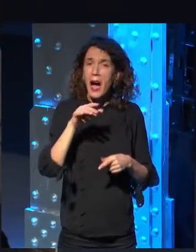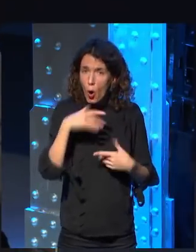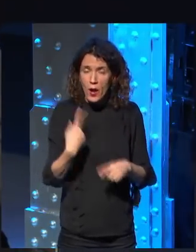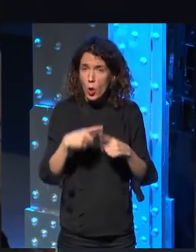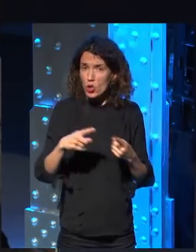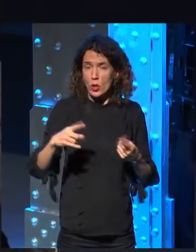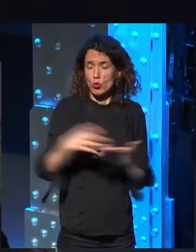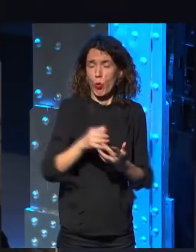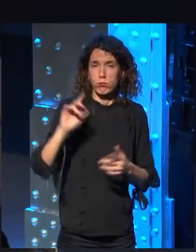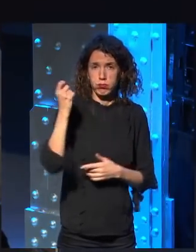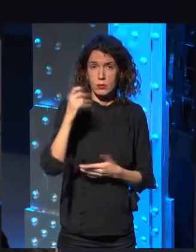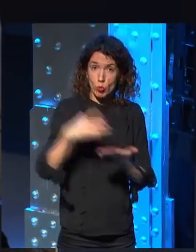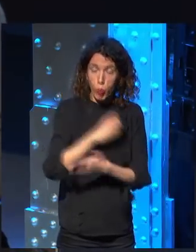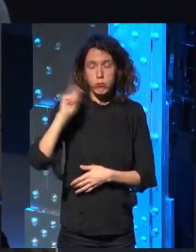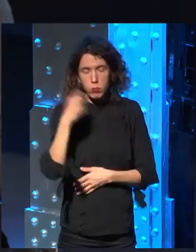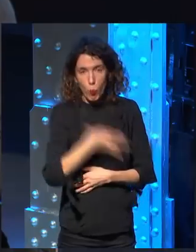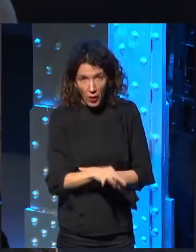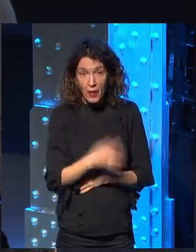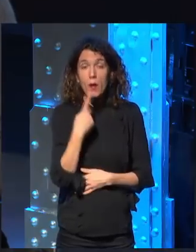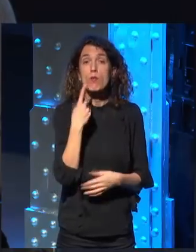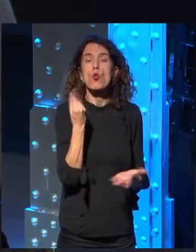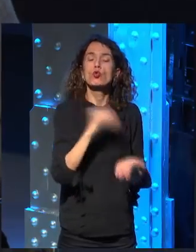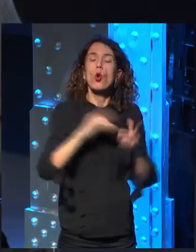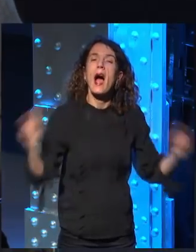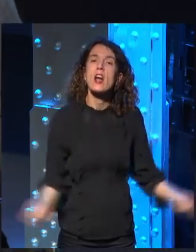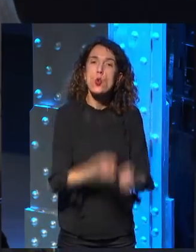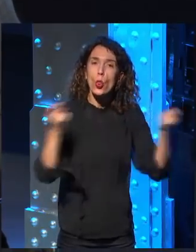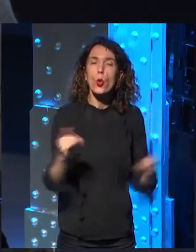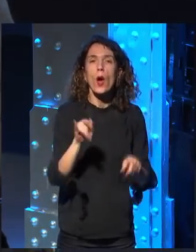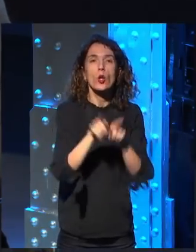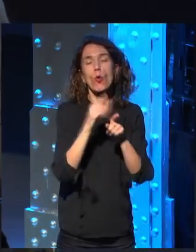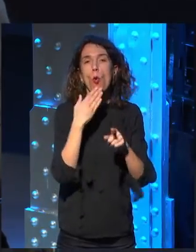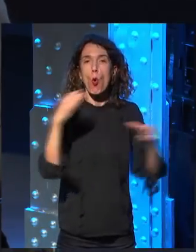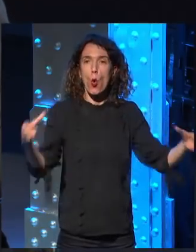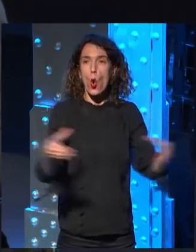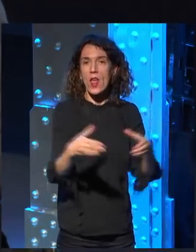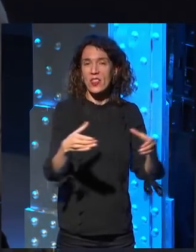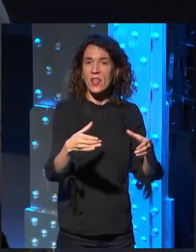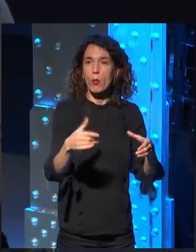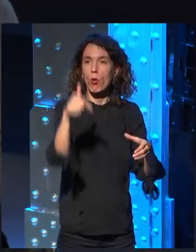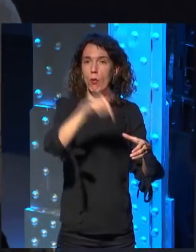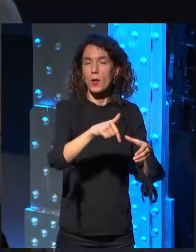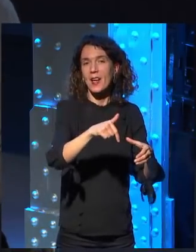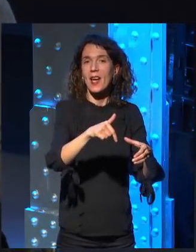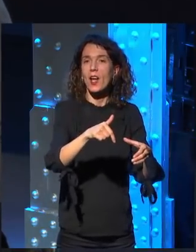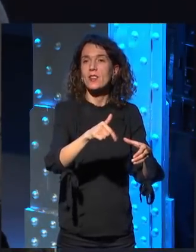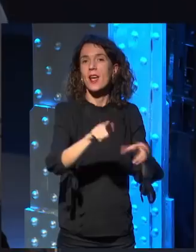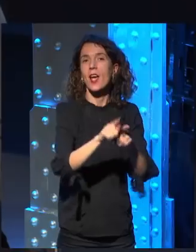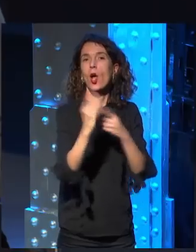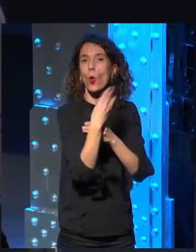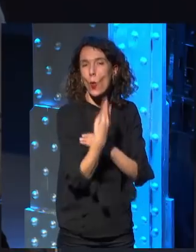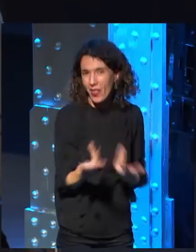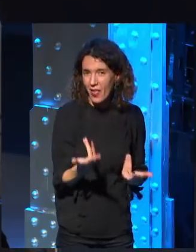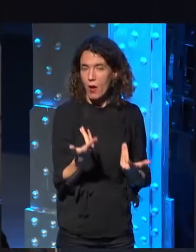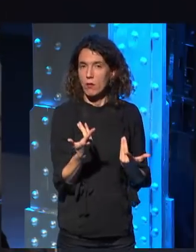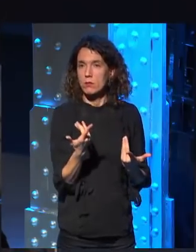mismo. Nosotros, fíjate que hay muchos anuncios que son un colectivo que se ocupa de ti, ¿no?